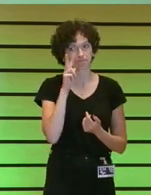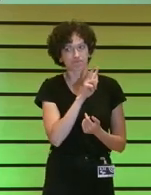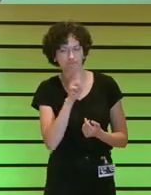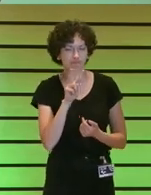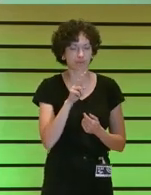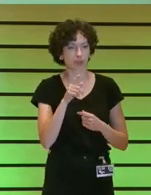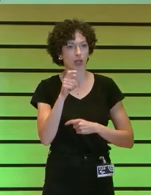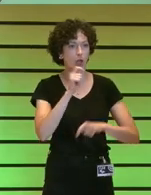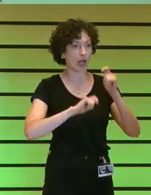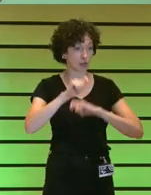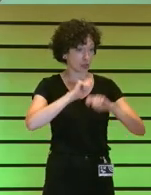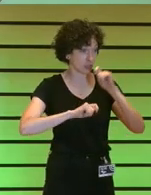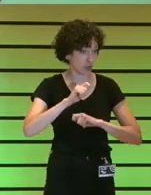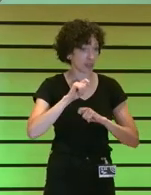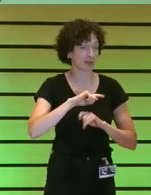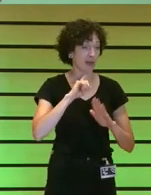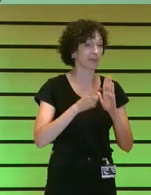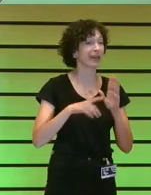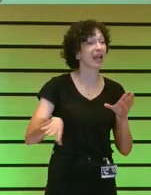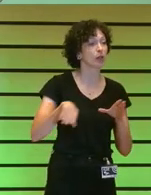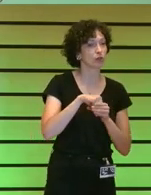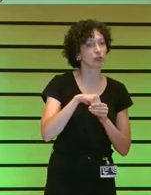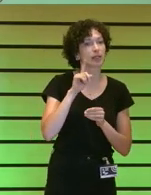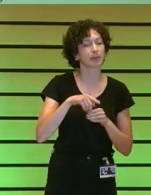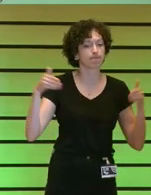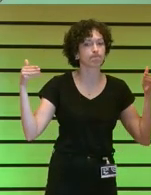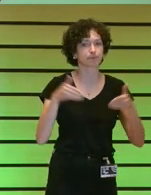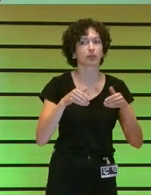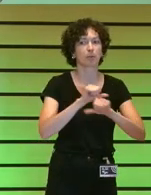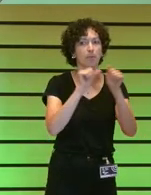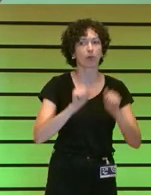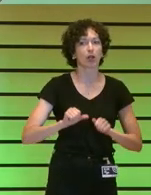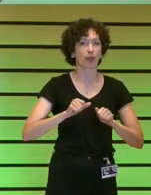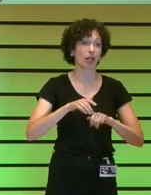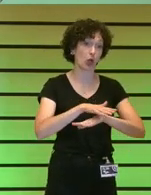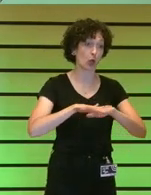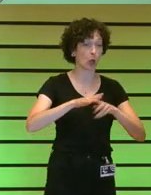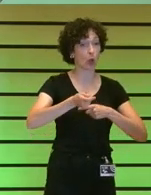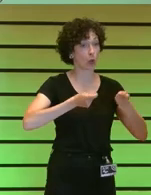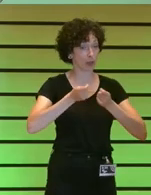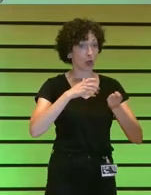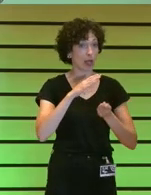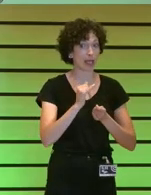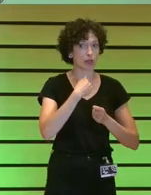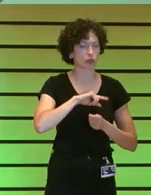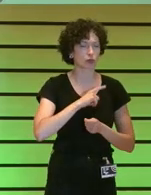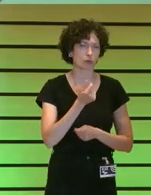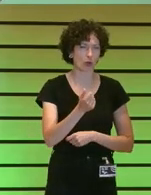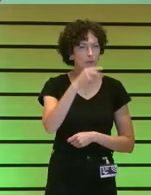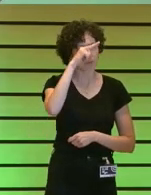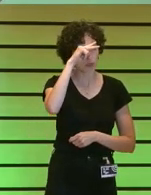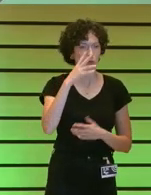sociales hacia plena inclusión y poner el foco en el modelo de gobernanza que tenemos que es una cuestión que a nosotros especialmente nos preocupa